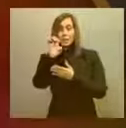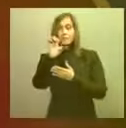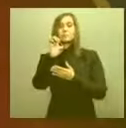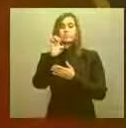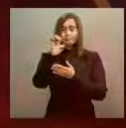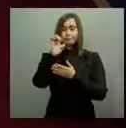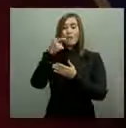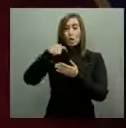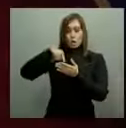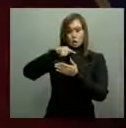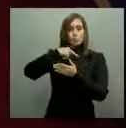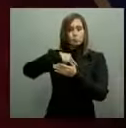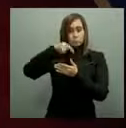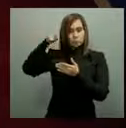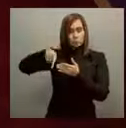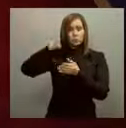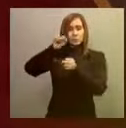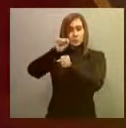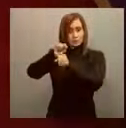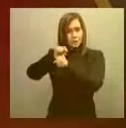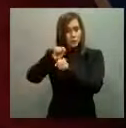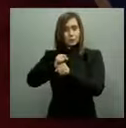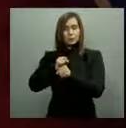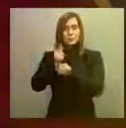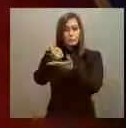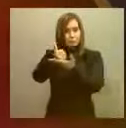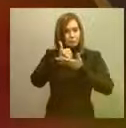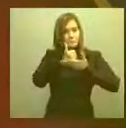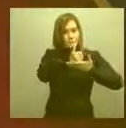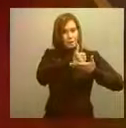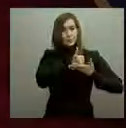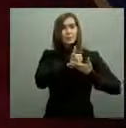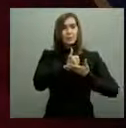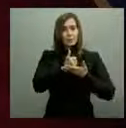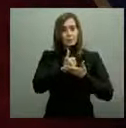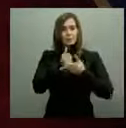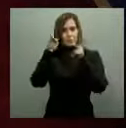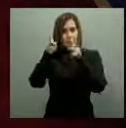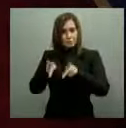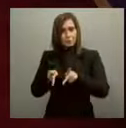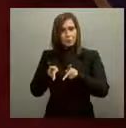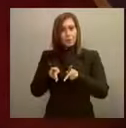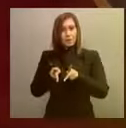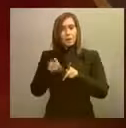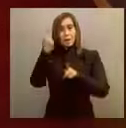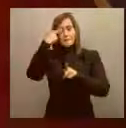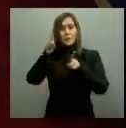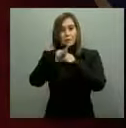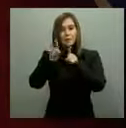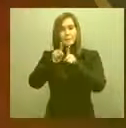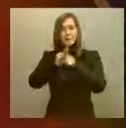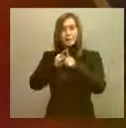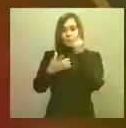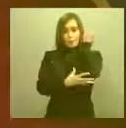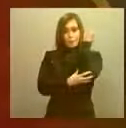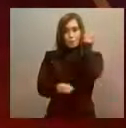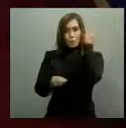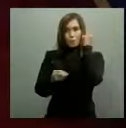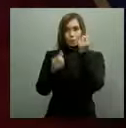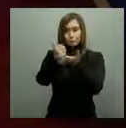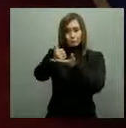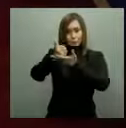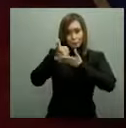Estamos invirtiendo en la ayuda social para también sacar la gente de la pobreza.